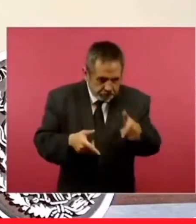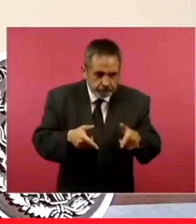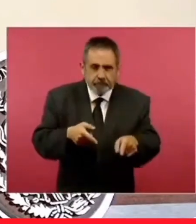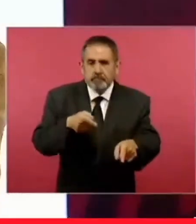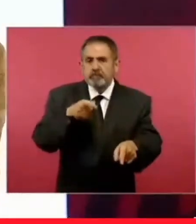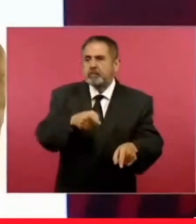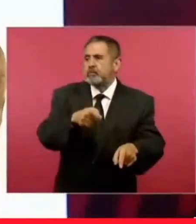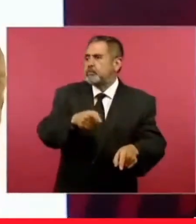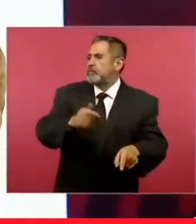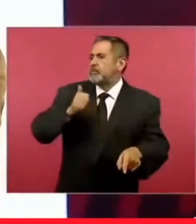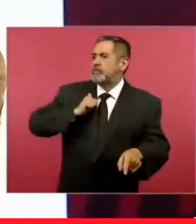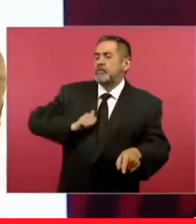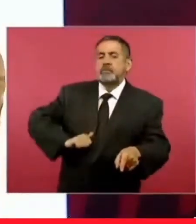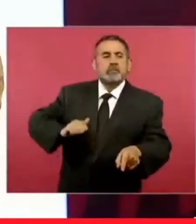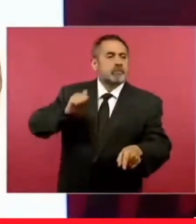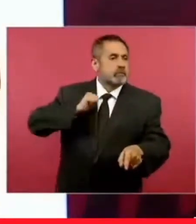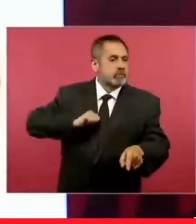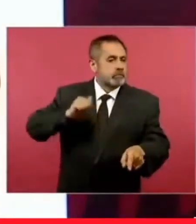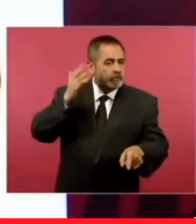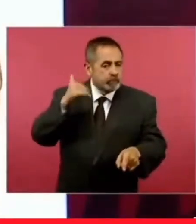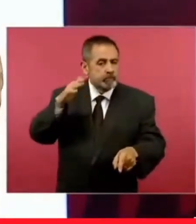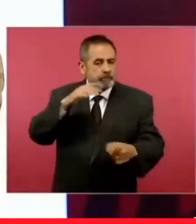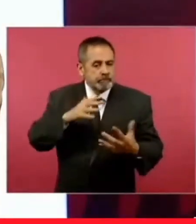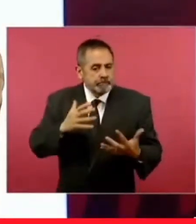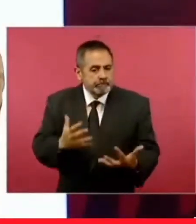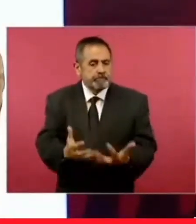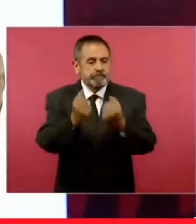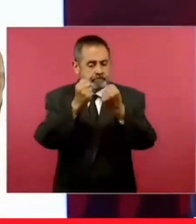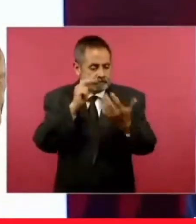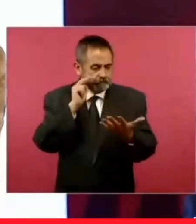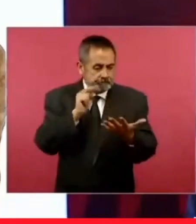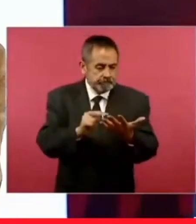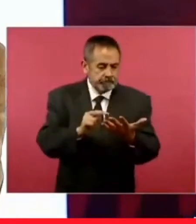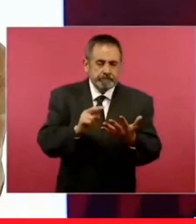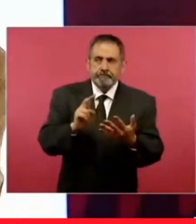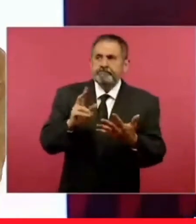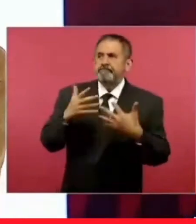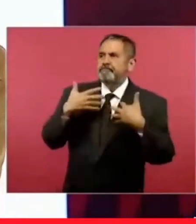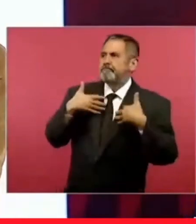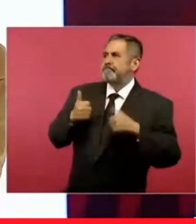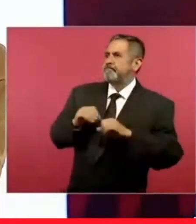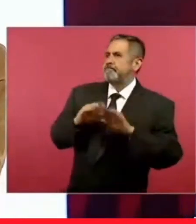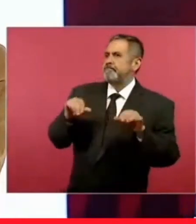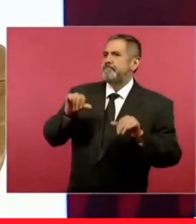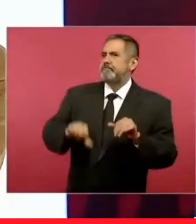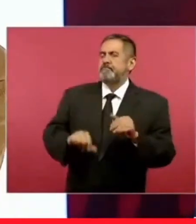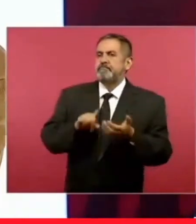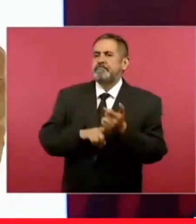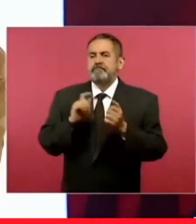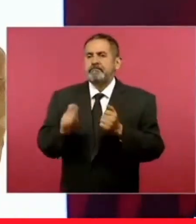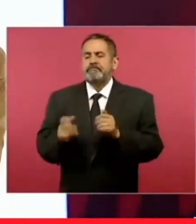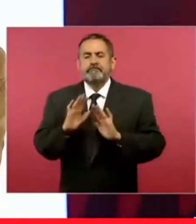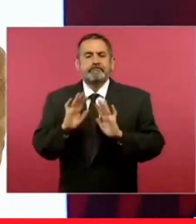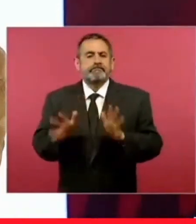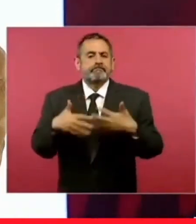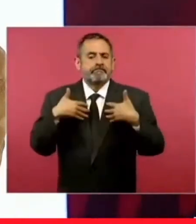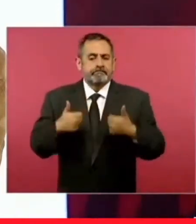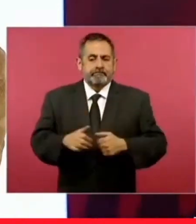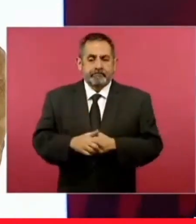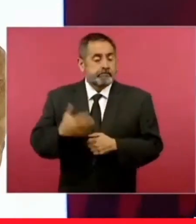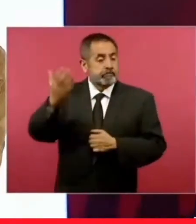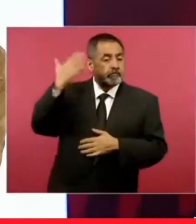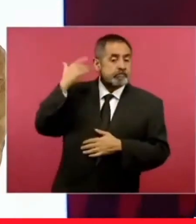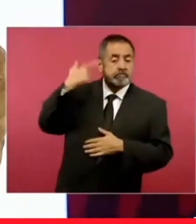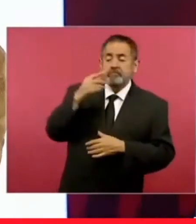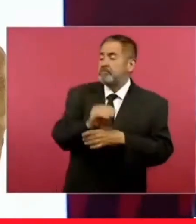recuperar nuestro pasado y reconfigurar el presente, dándole voz a los que no tenían